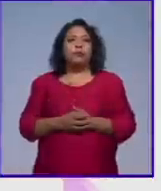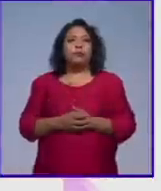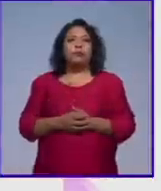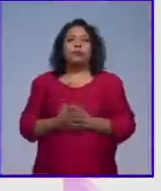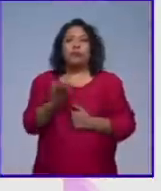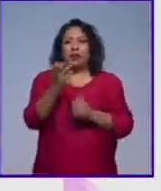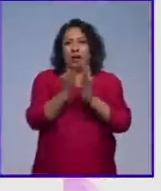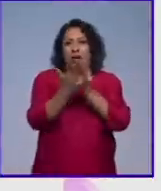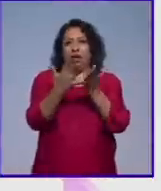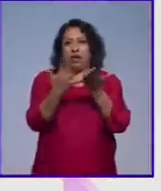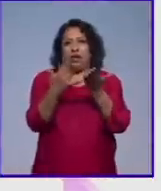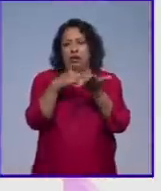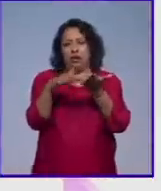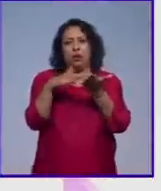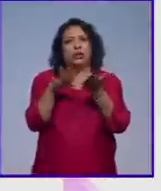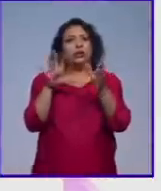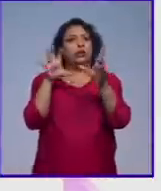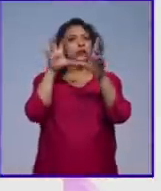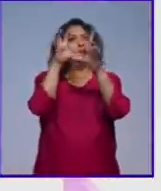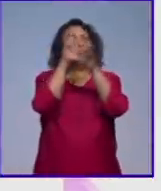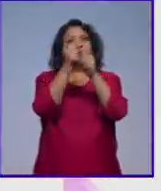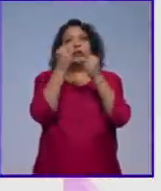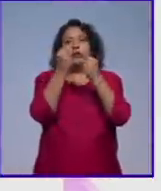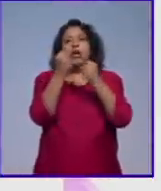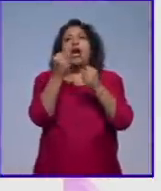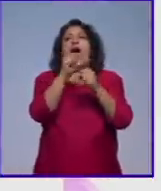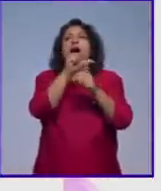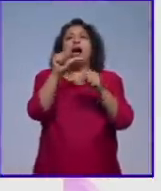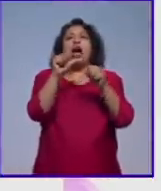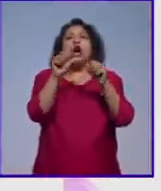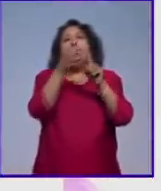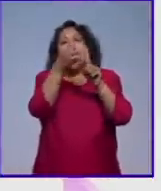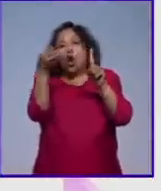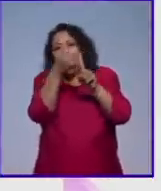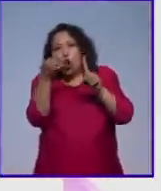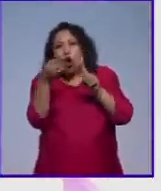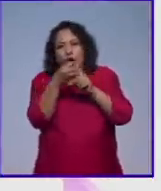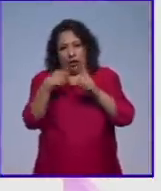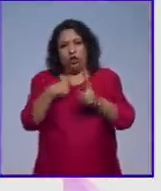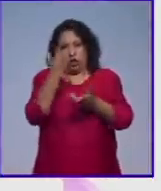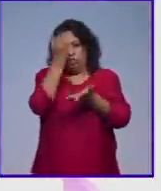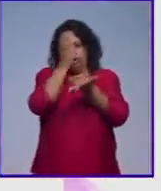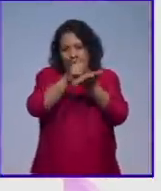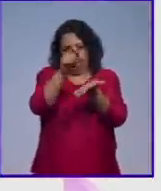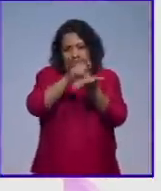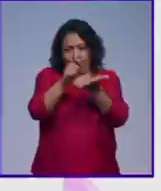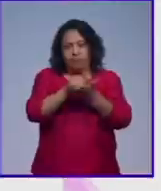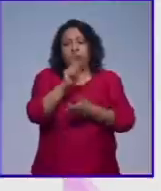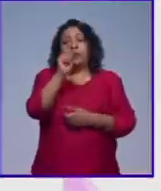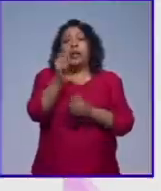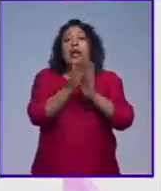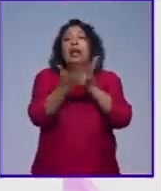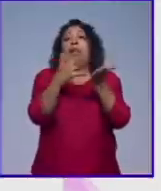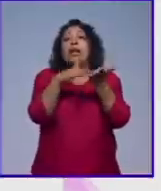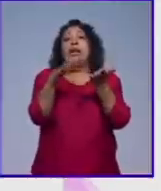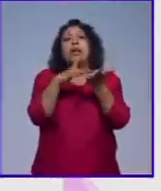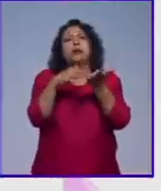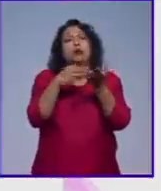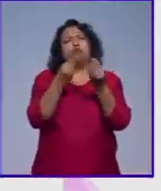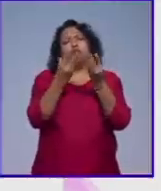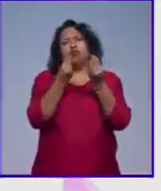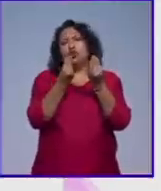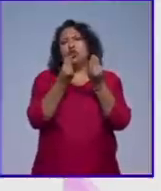Es el libro más ambicioso en el sentido estructural que he escrito. Es decir, es un libro muy